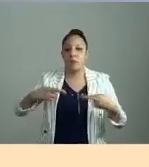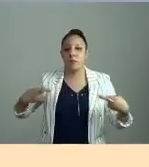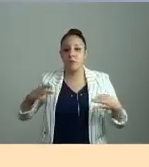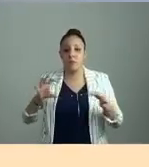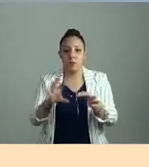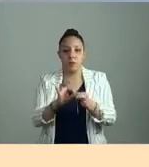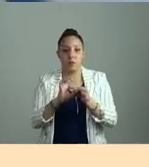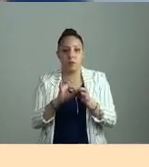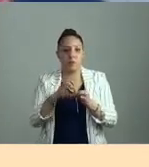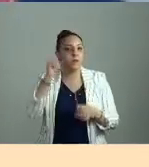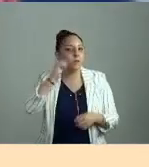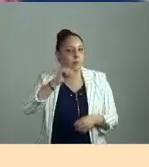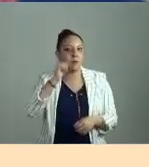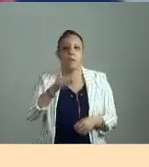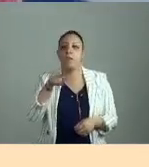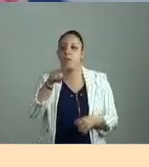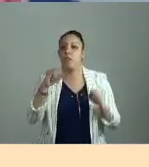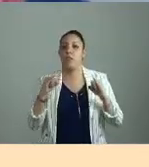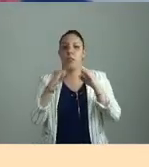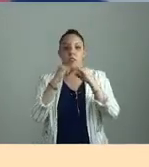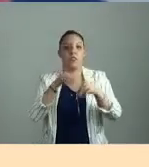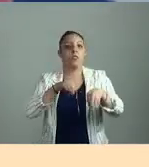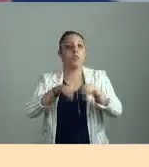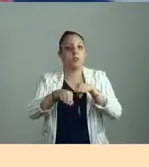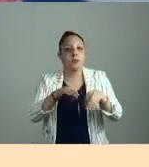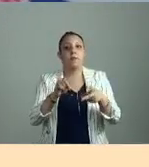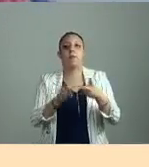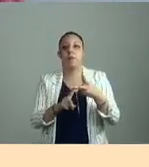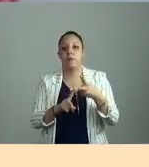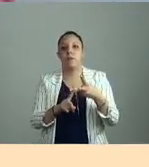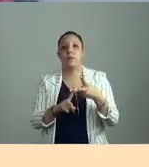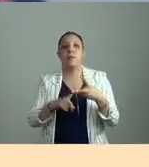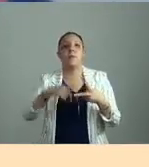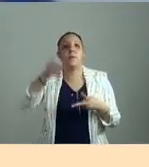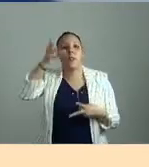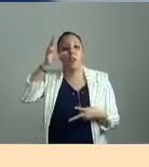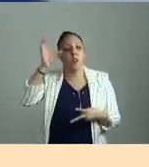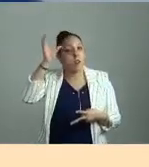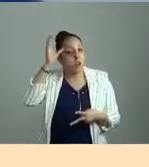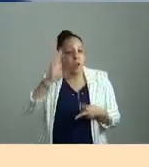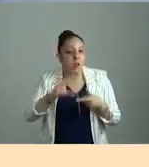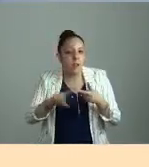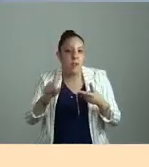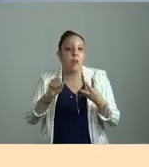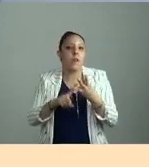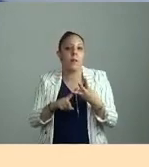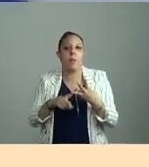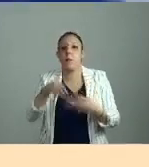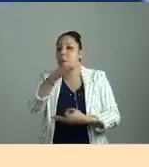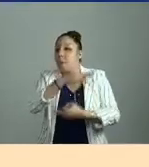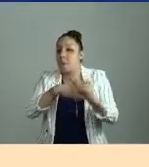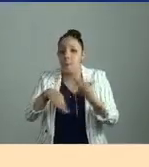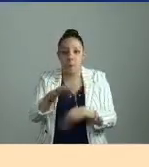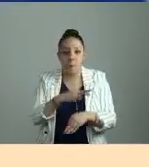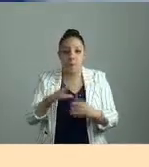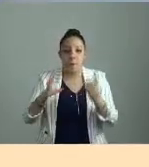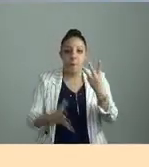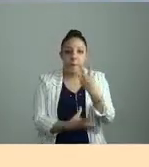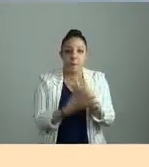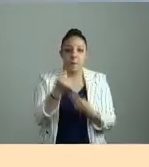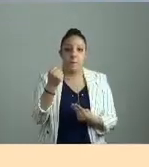instituciones las enfermeras los enseñantes todo esto es construir un régimen